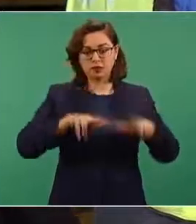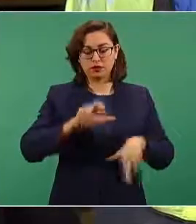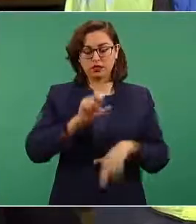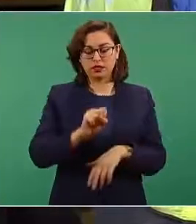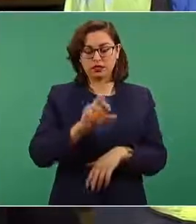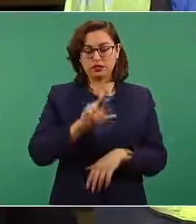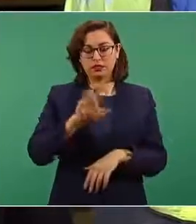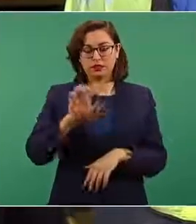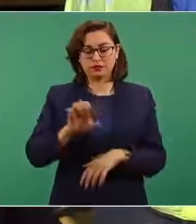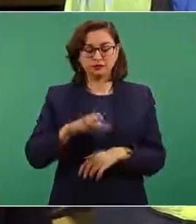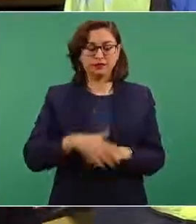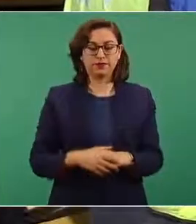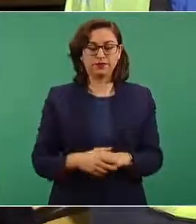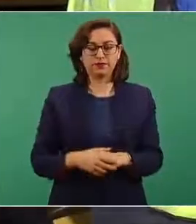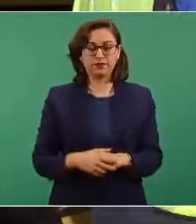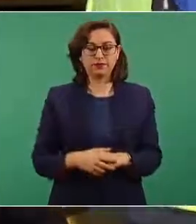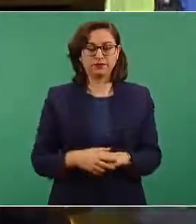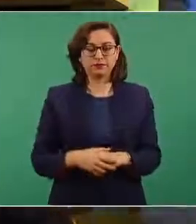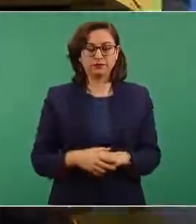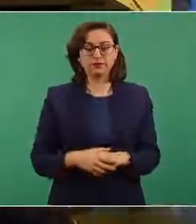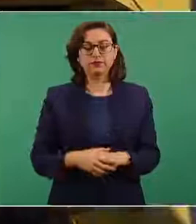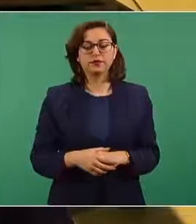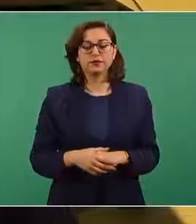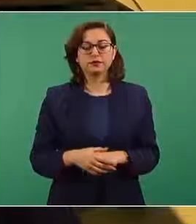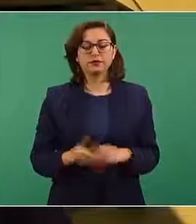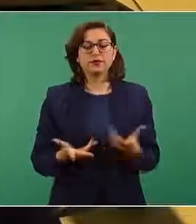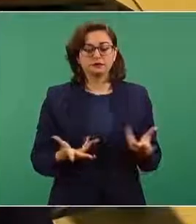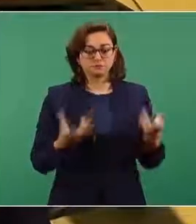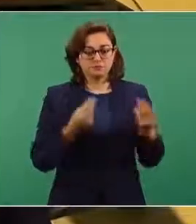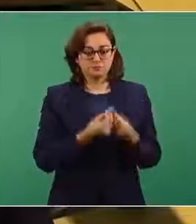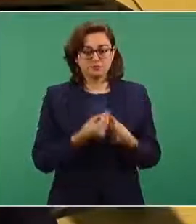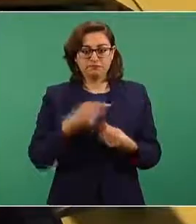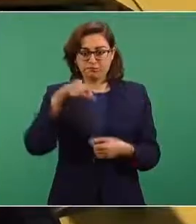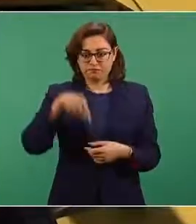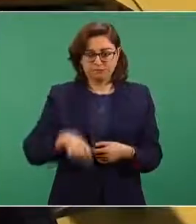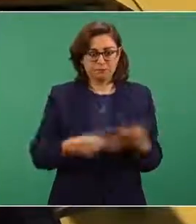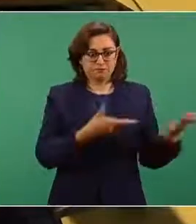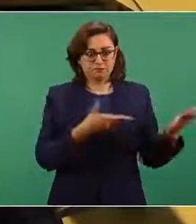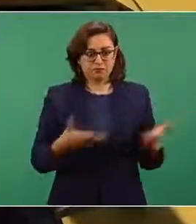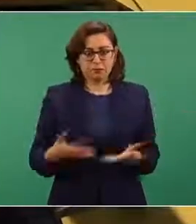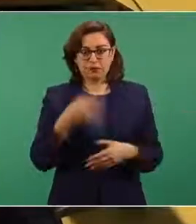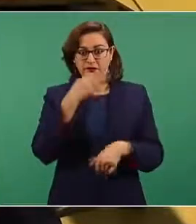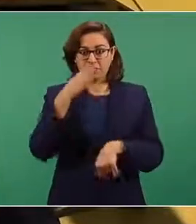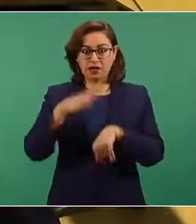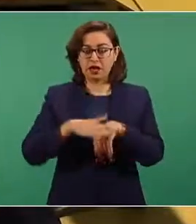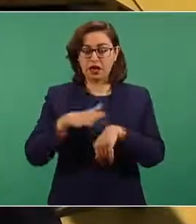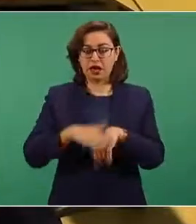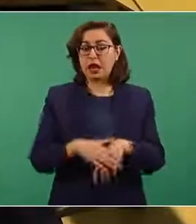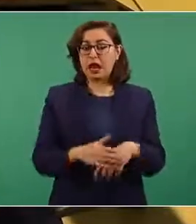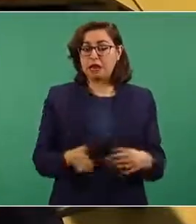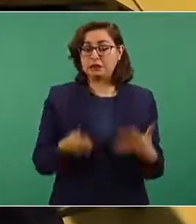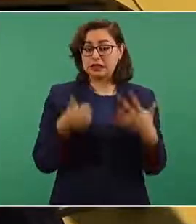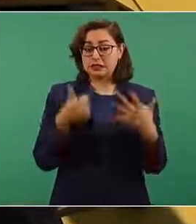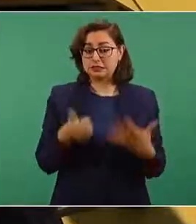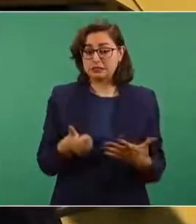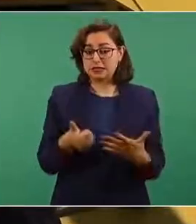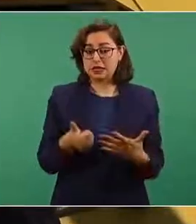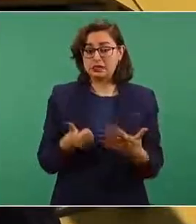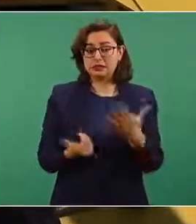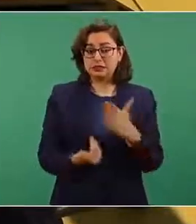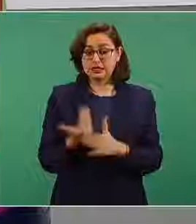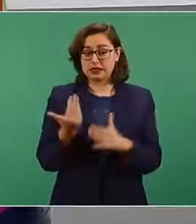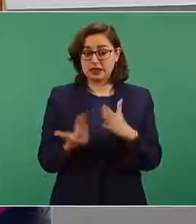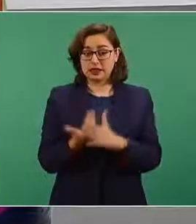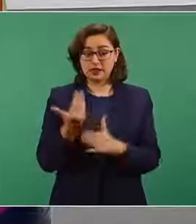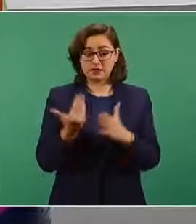Estamos aquí, señor presidente, para informarle que el día de hoy a las 6:15 de la mañana